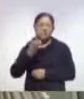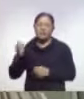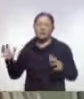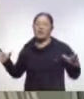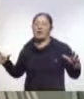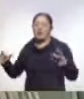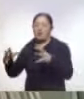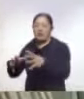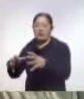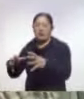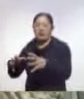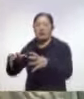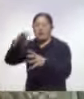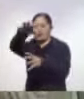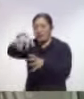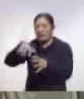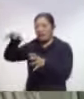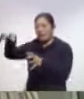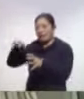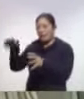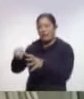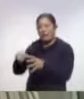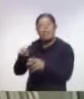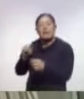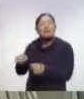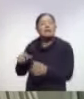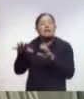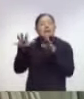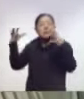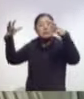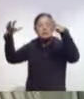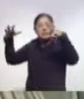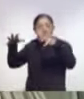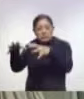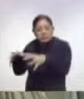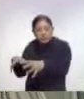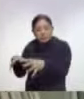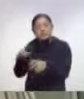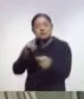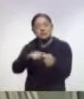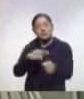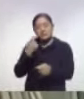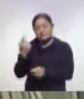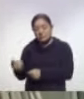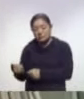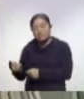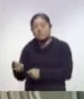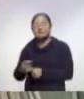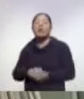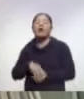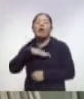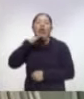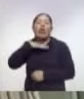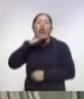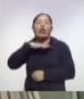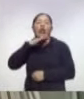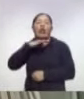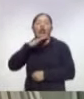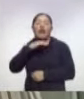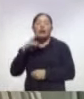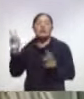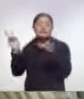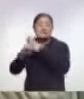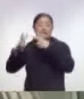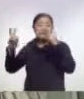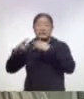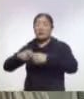sacatones, o lo poco que queda de residuos del campo, le prenden y como no son quemas controladas, les llega